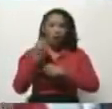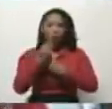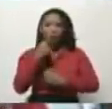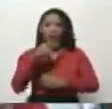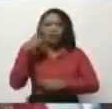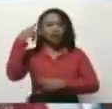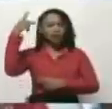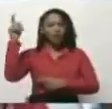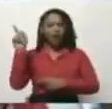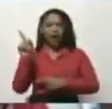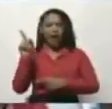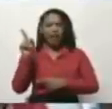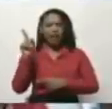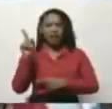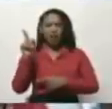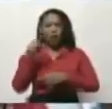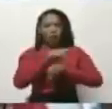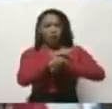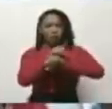filósofo? Con esos cantos de ballena,